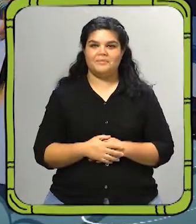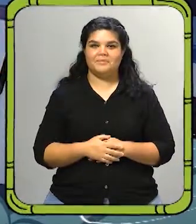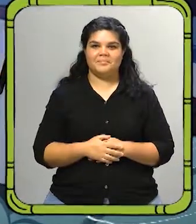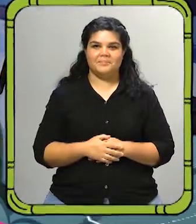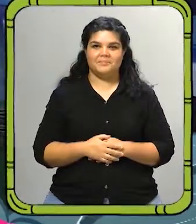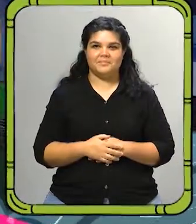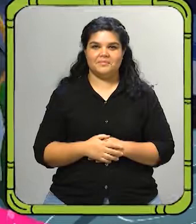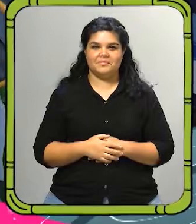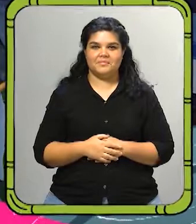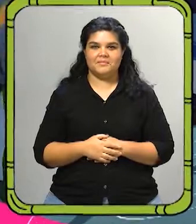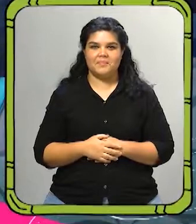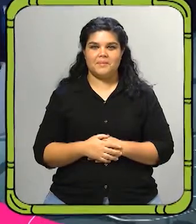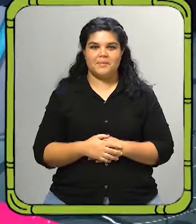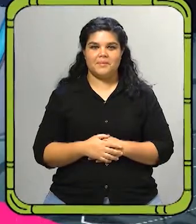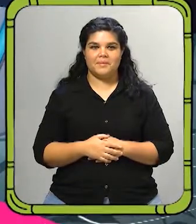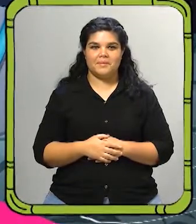Oye, ¿qué?